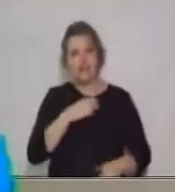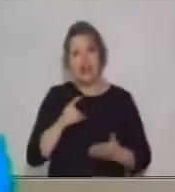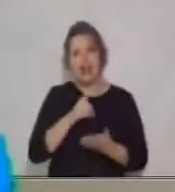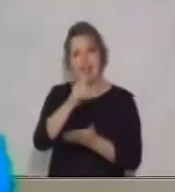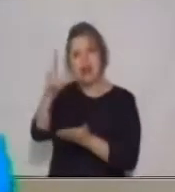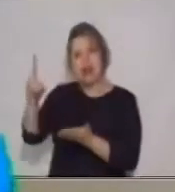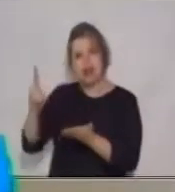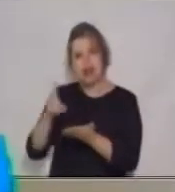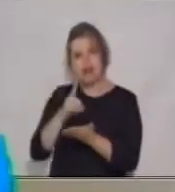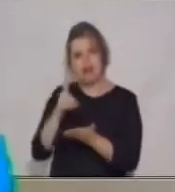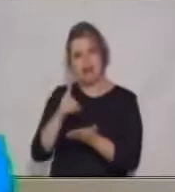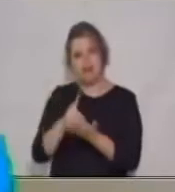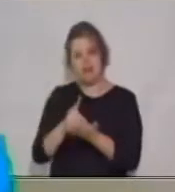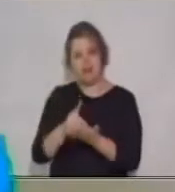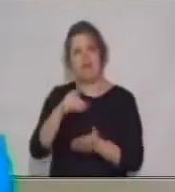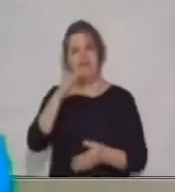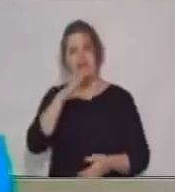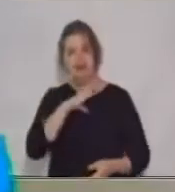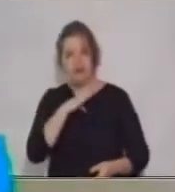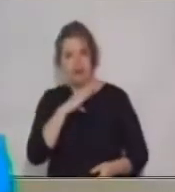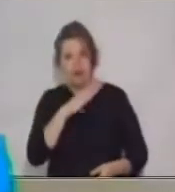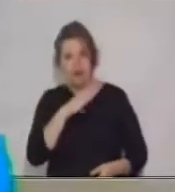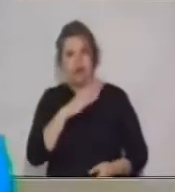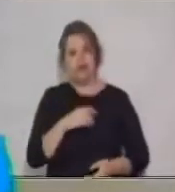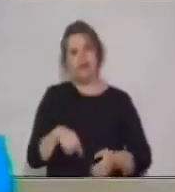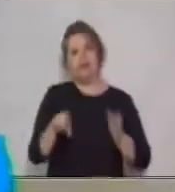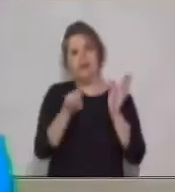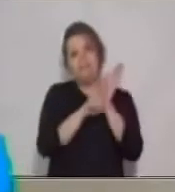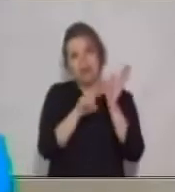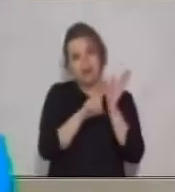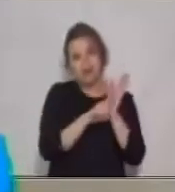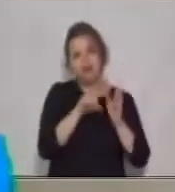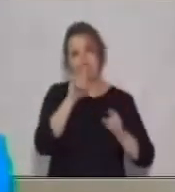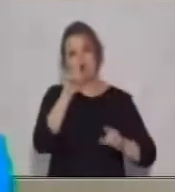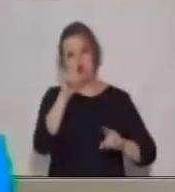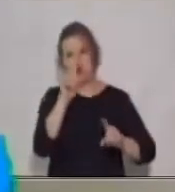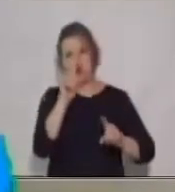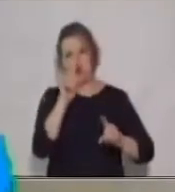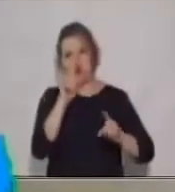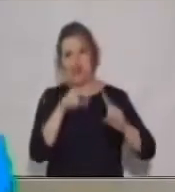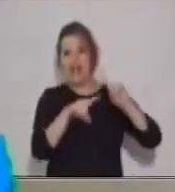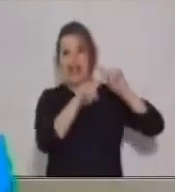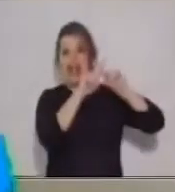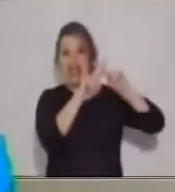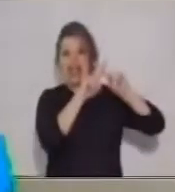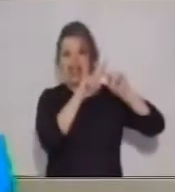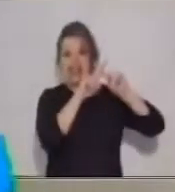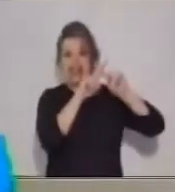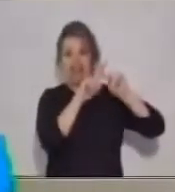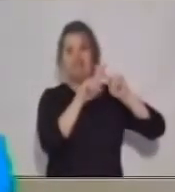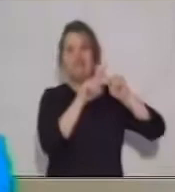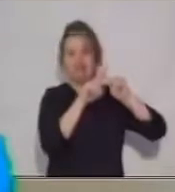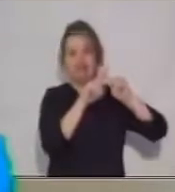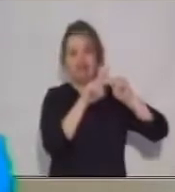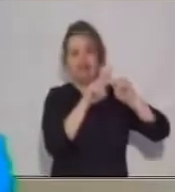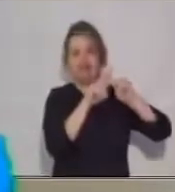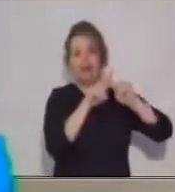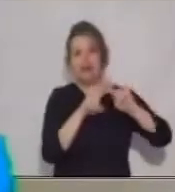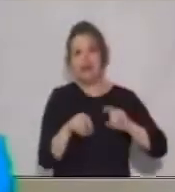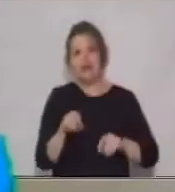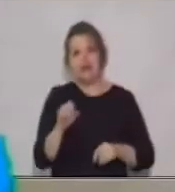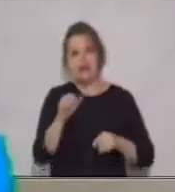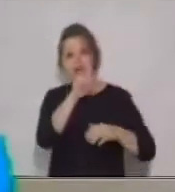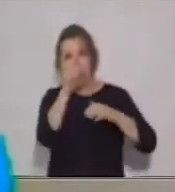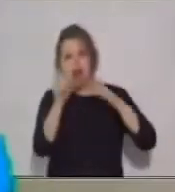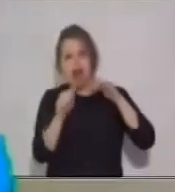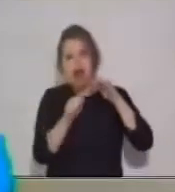¿verdad? Que este va a tener coordenadas menos 1 de X, porque este es el valor menos 1 de X, y si